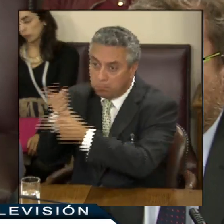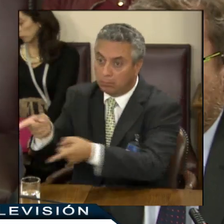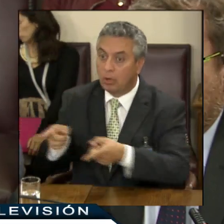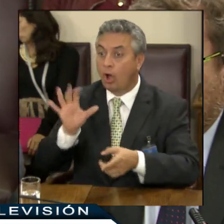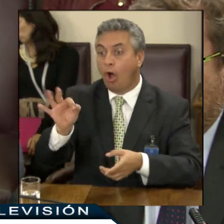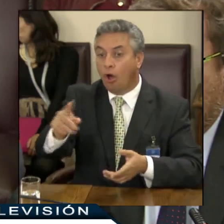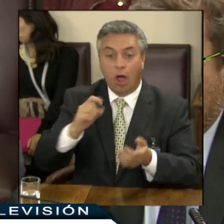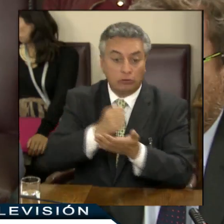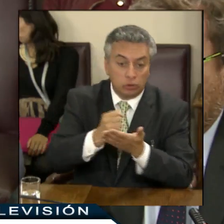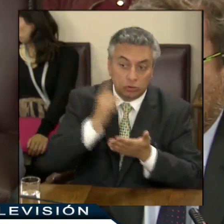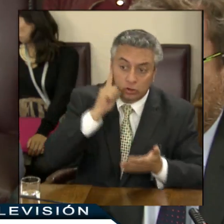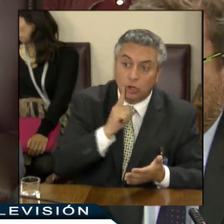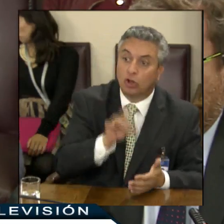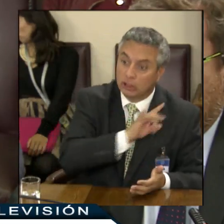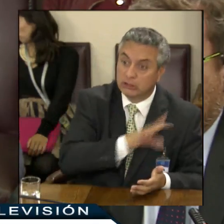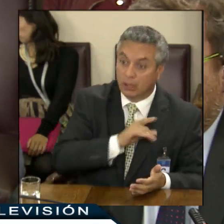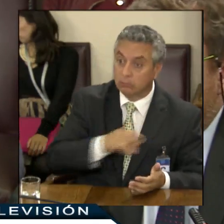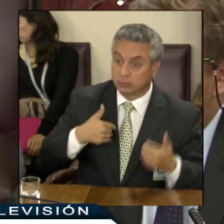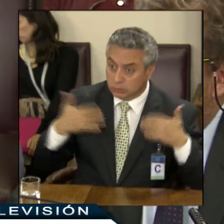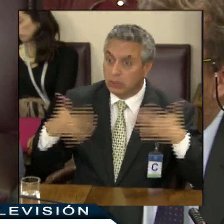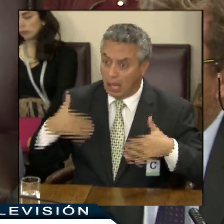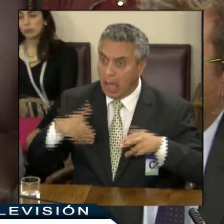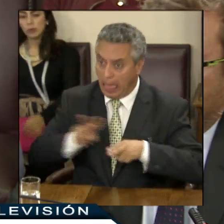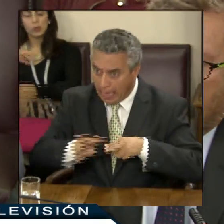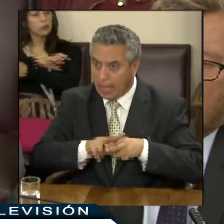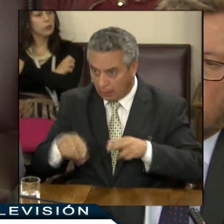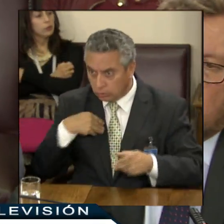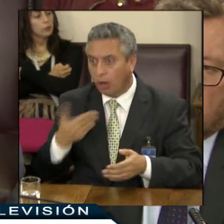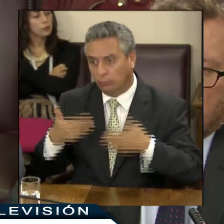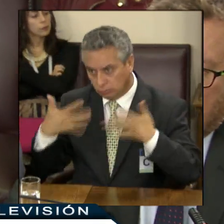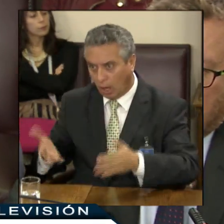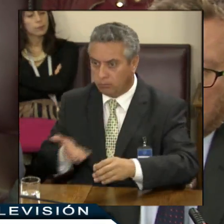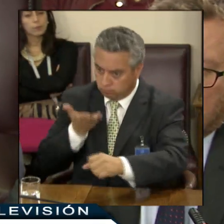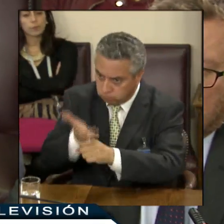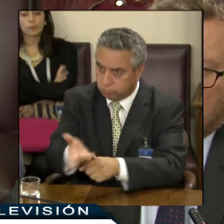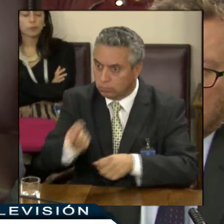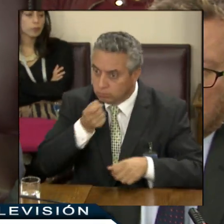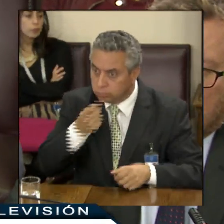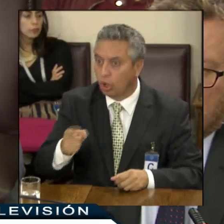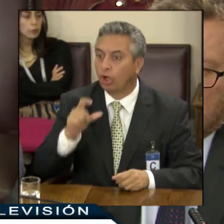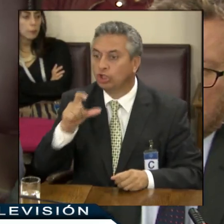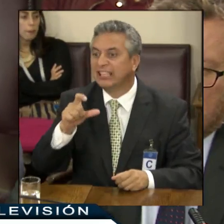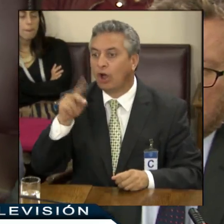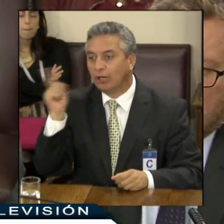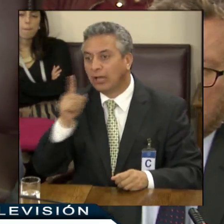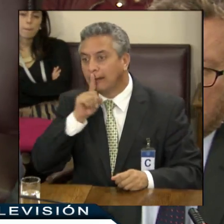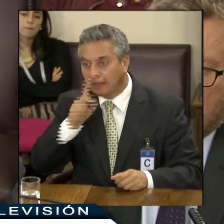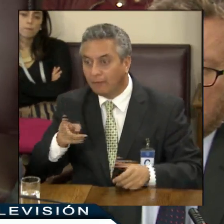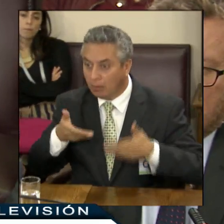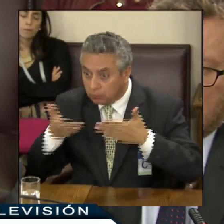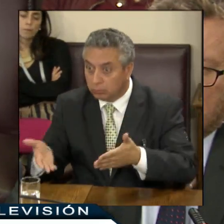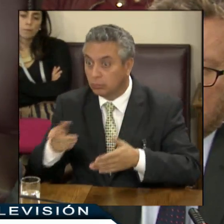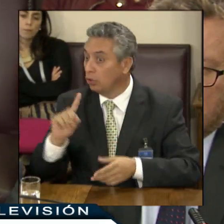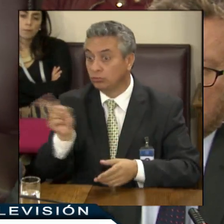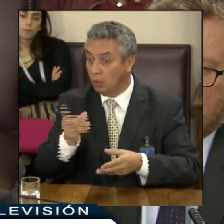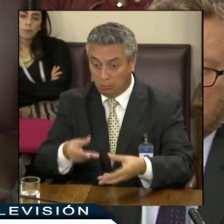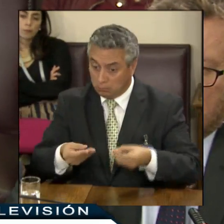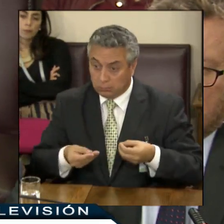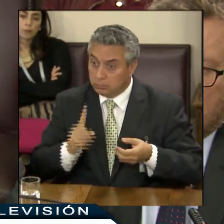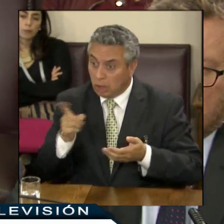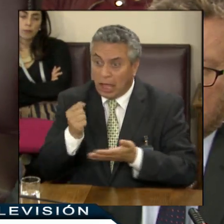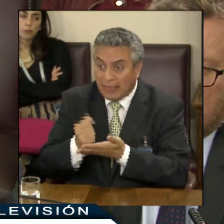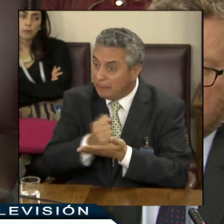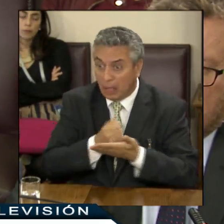hacer la asociación de de chile y que de hecho lo hemos hecho hemos presentado las denuncias al consejo nacional de televisión que no reciben la sustanciación ni la